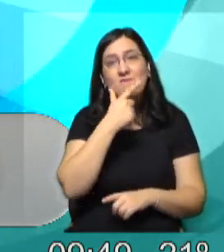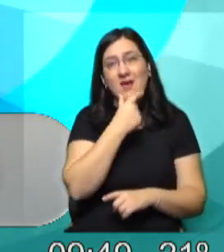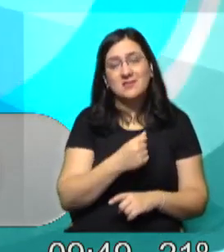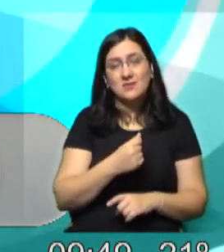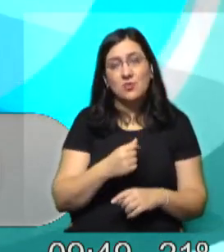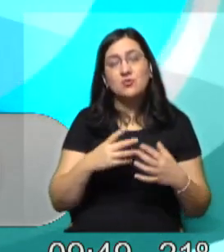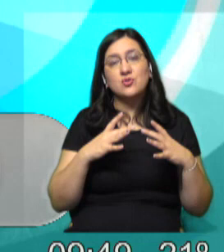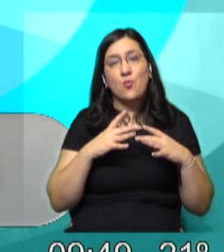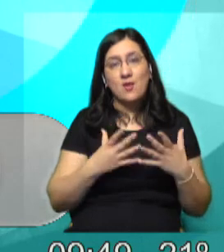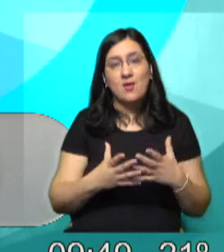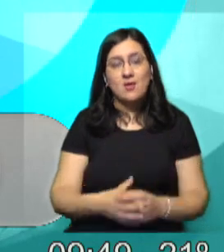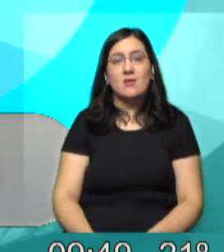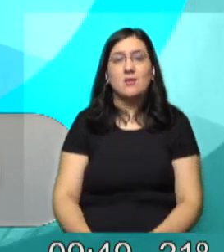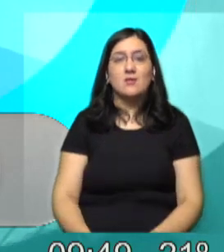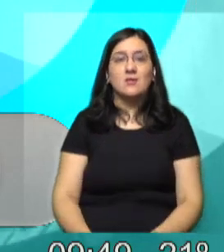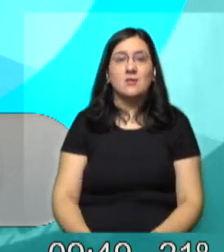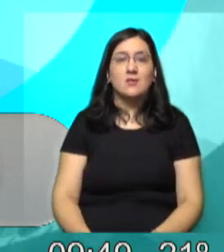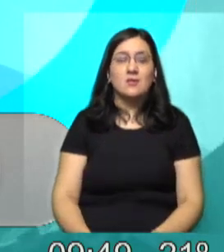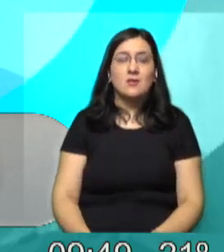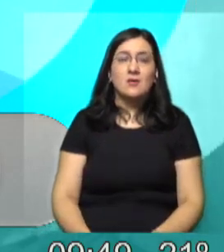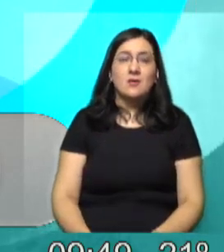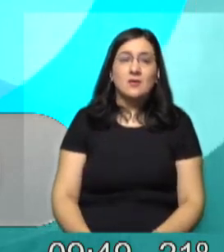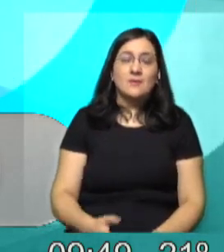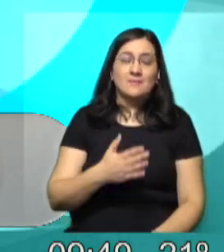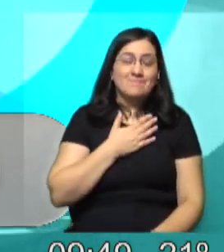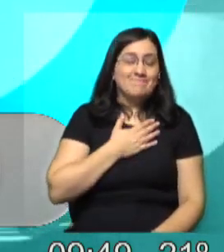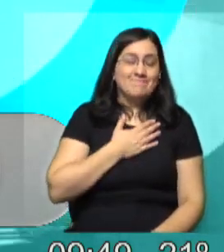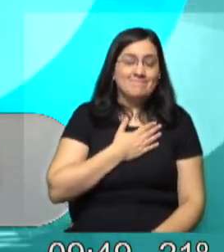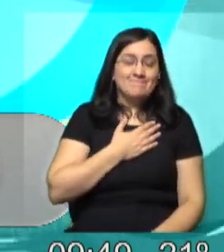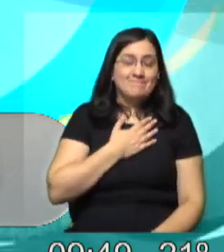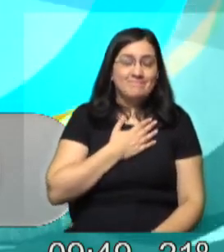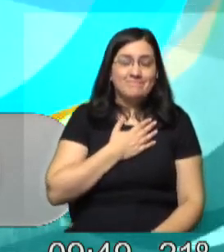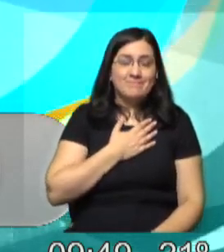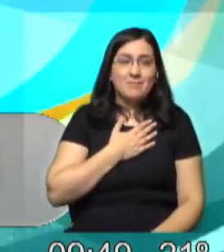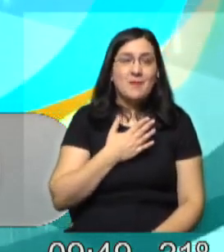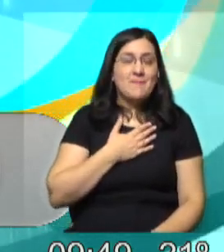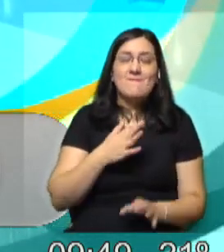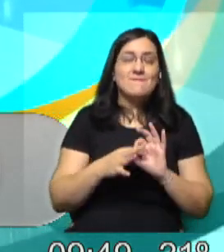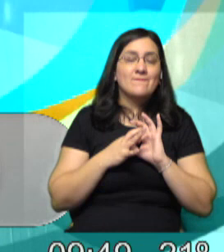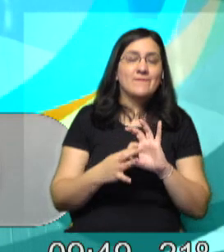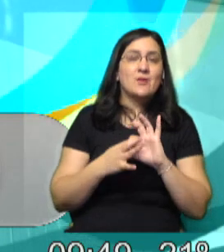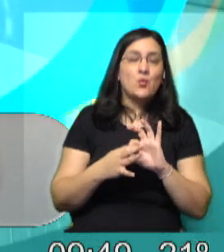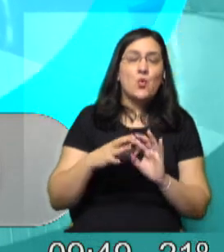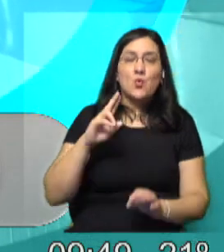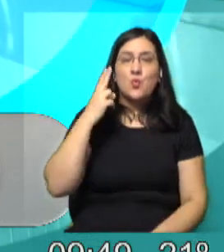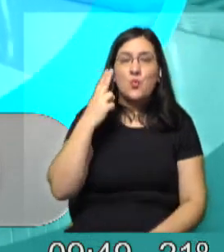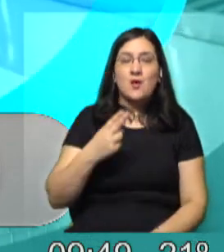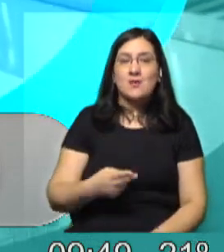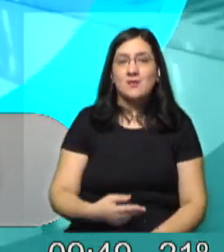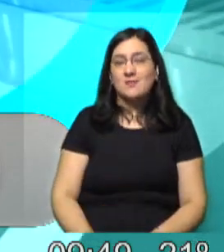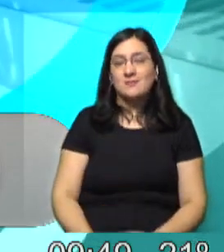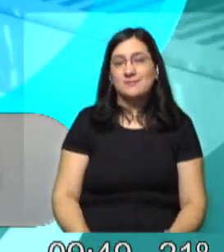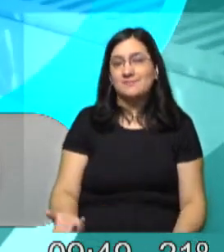fácil y sí mi mi mi mi mi vínculo con con Uruguay o sea